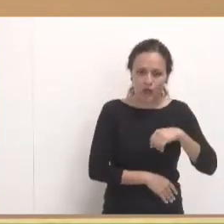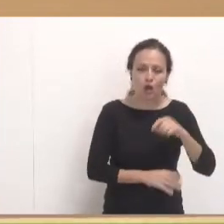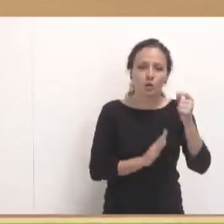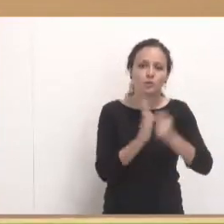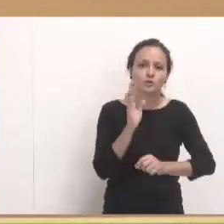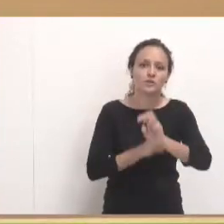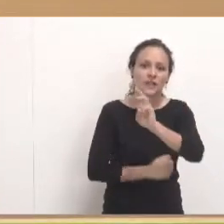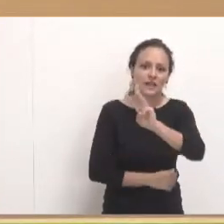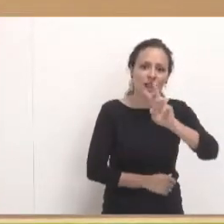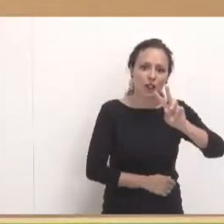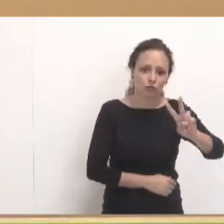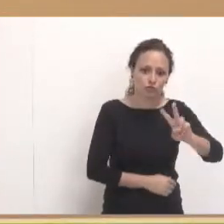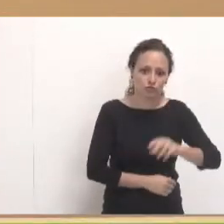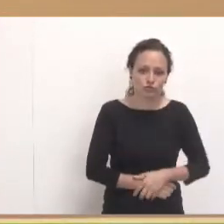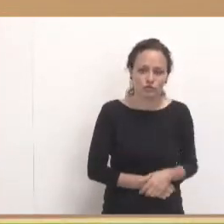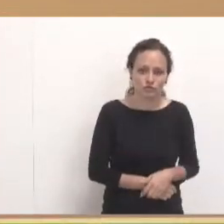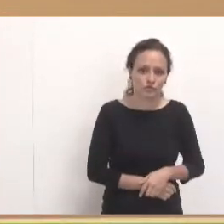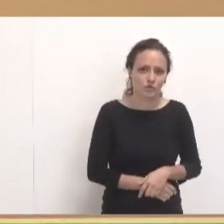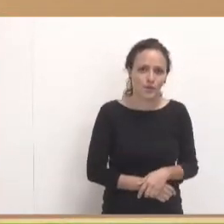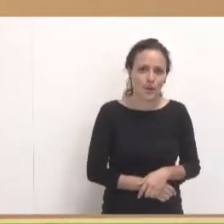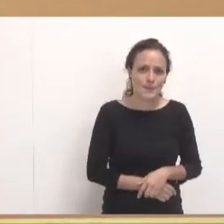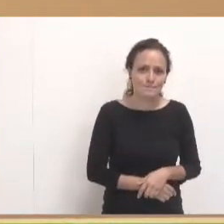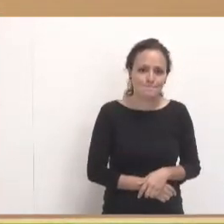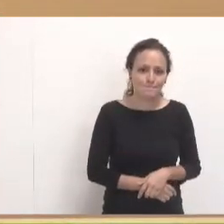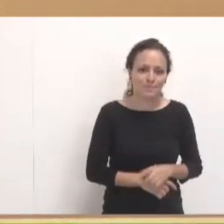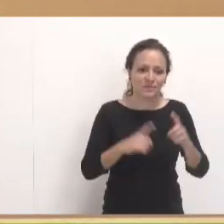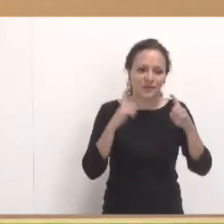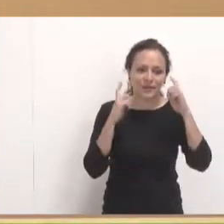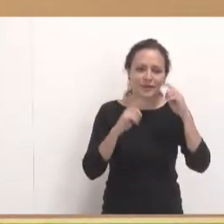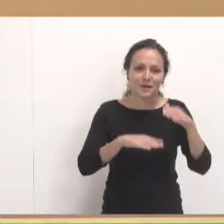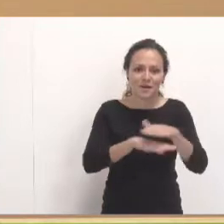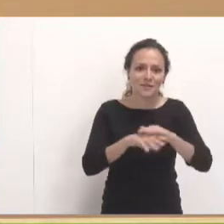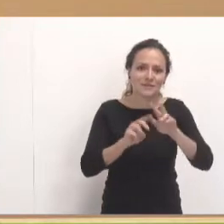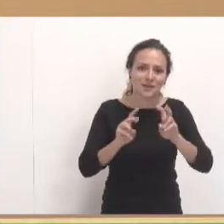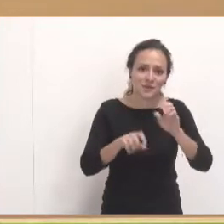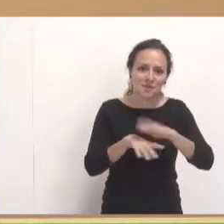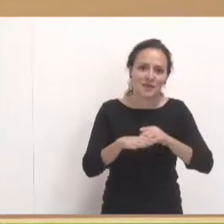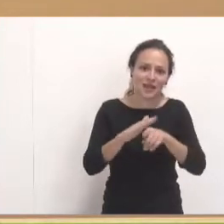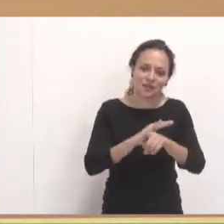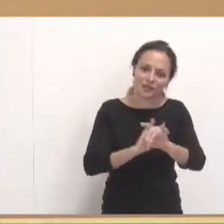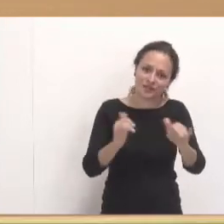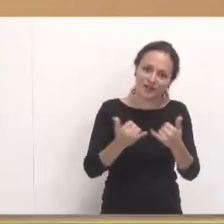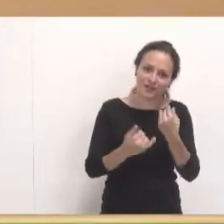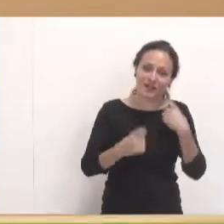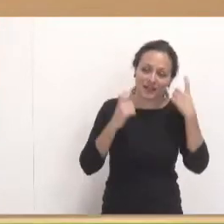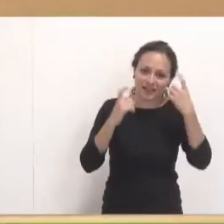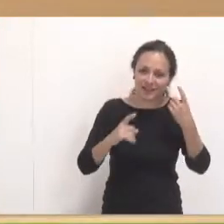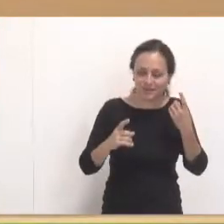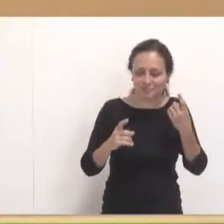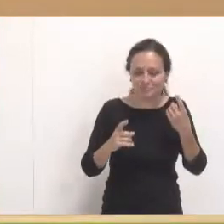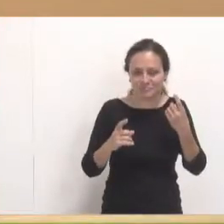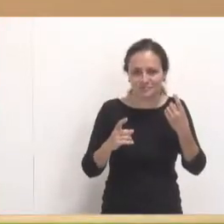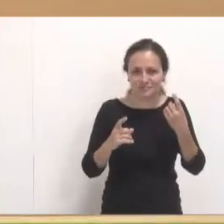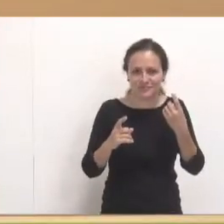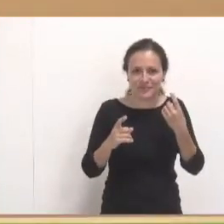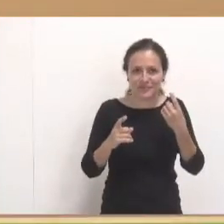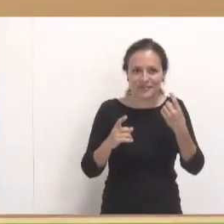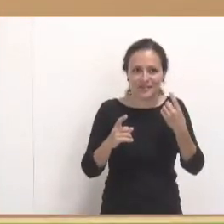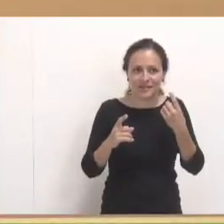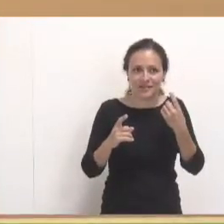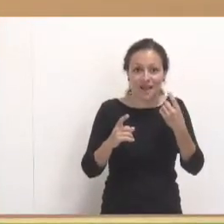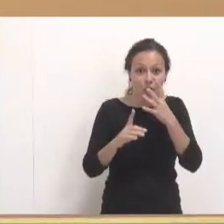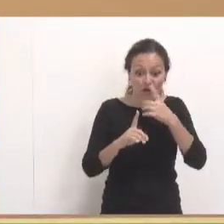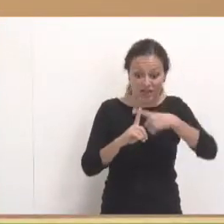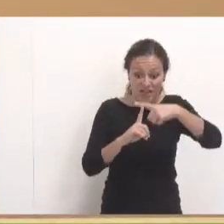32, que buscaba establecer nuevas bases para una gestión de Tenerife que haga posible reducir nuestros niveles